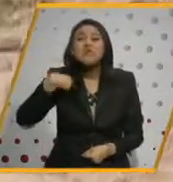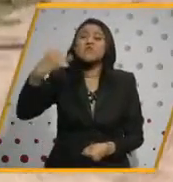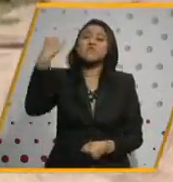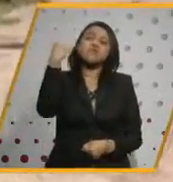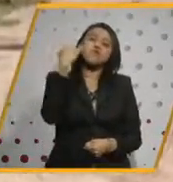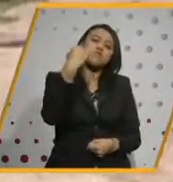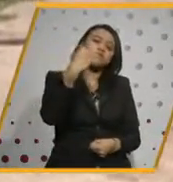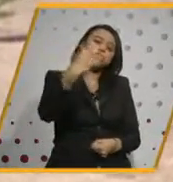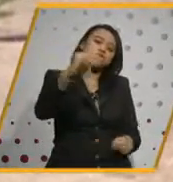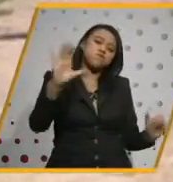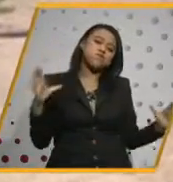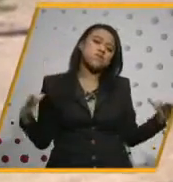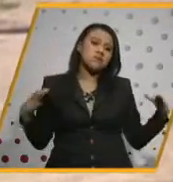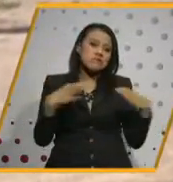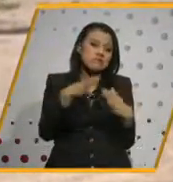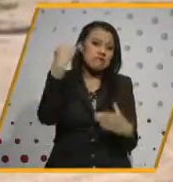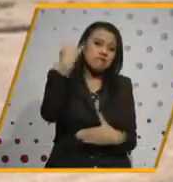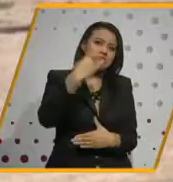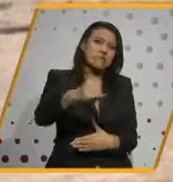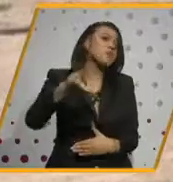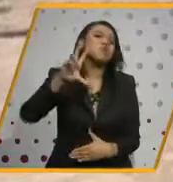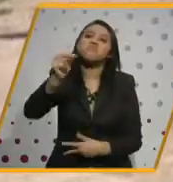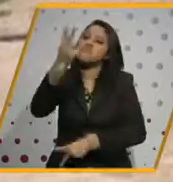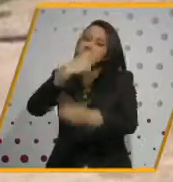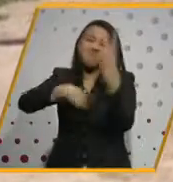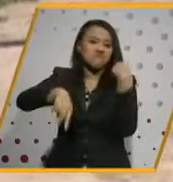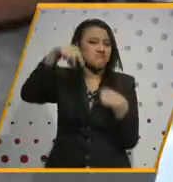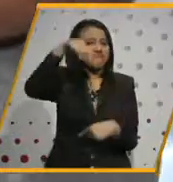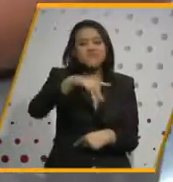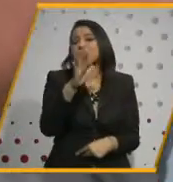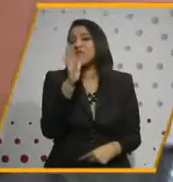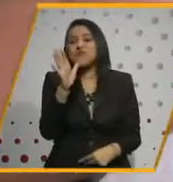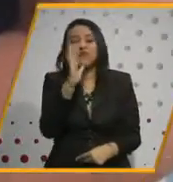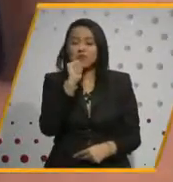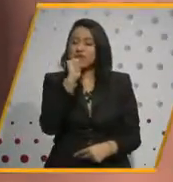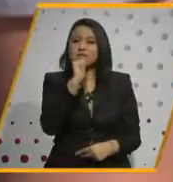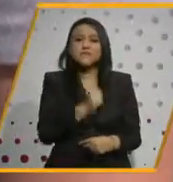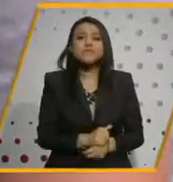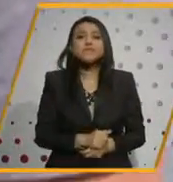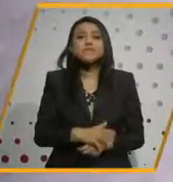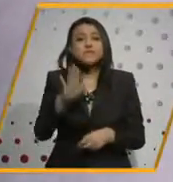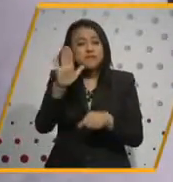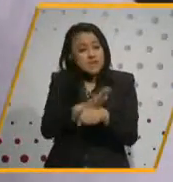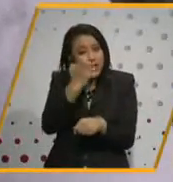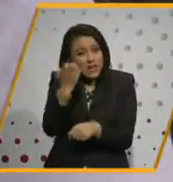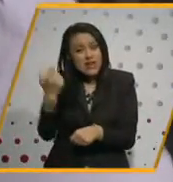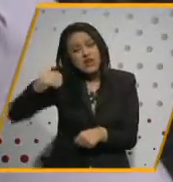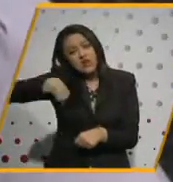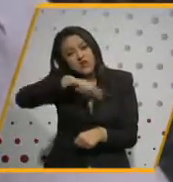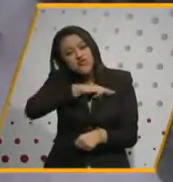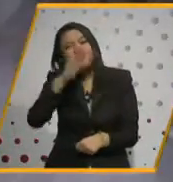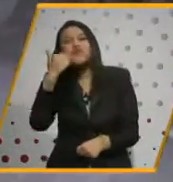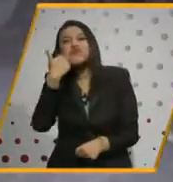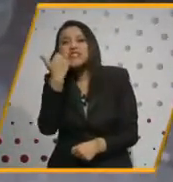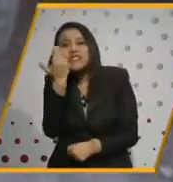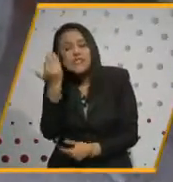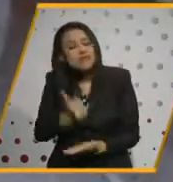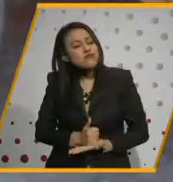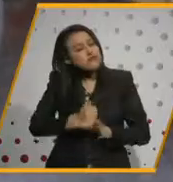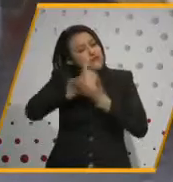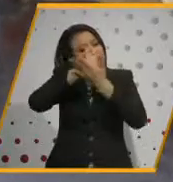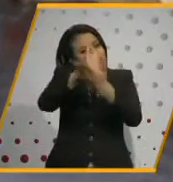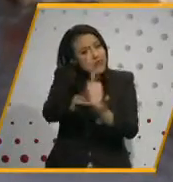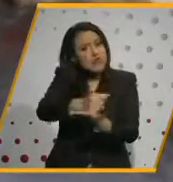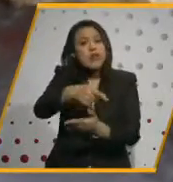comunidad ha hecho que en ocasiones ellos no lleguen hasta esta casa. Así que para echarles la mano a los magos de Oriente, lo invitamos a